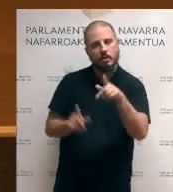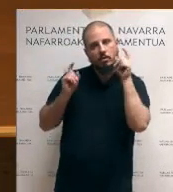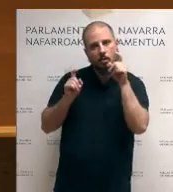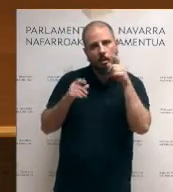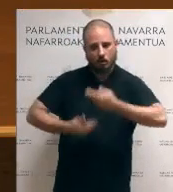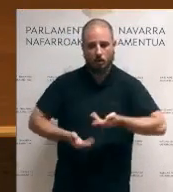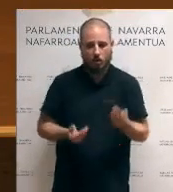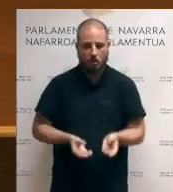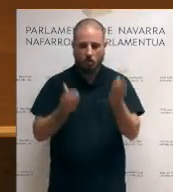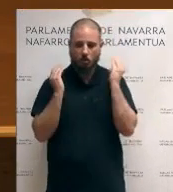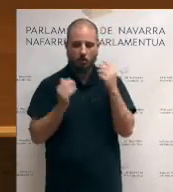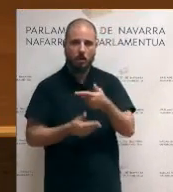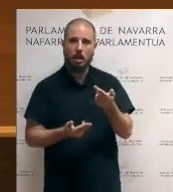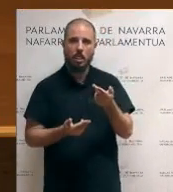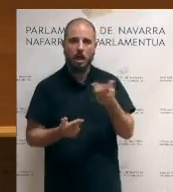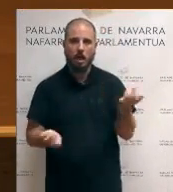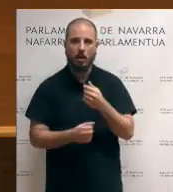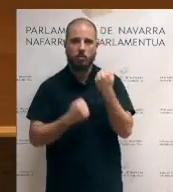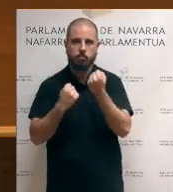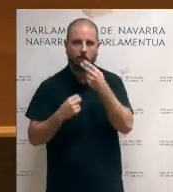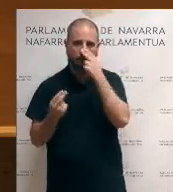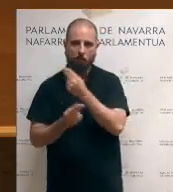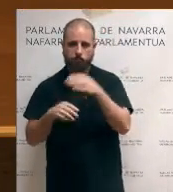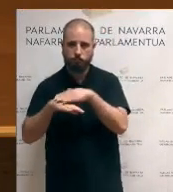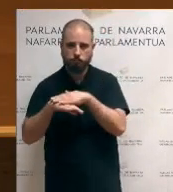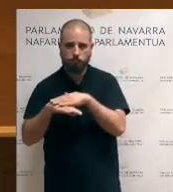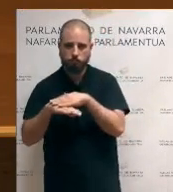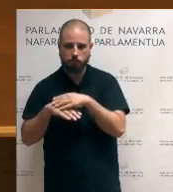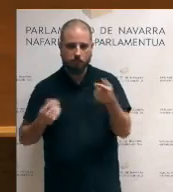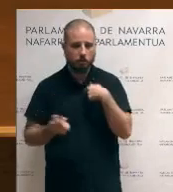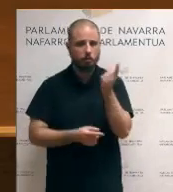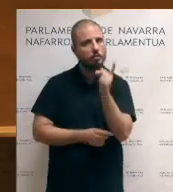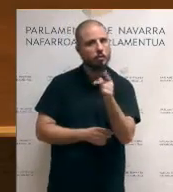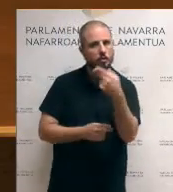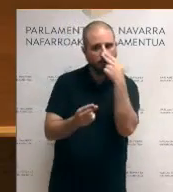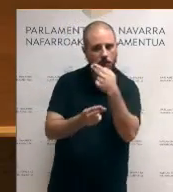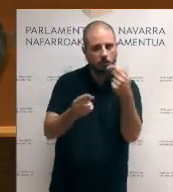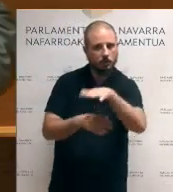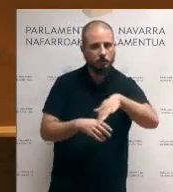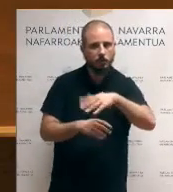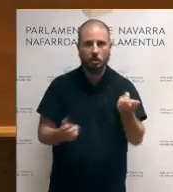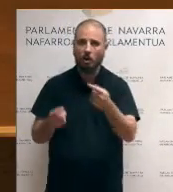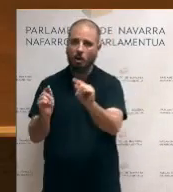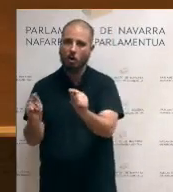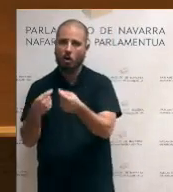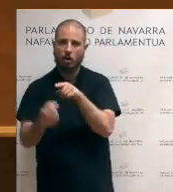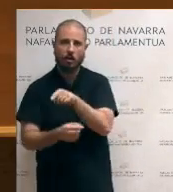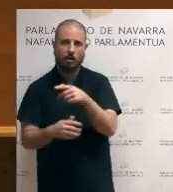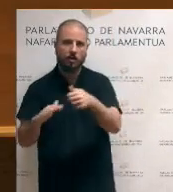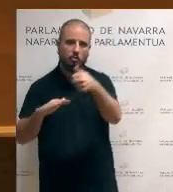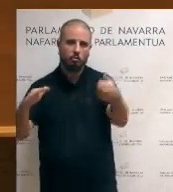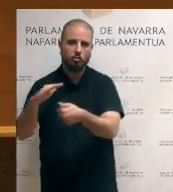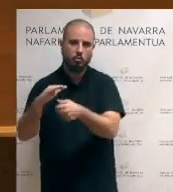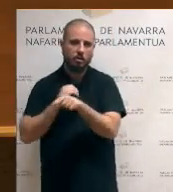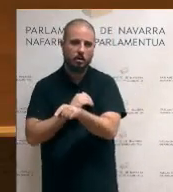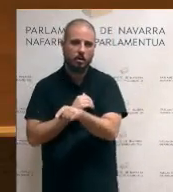los poderes públicos, solo puede realizarse en plazas de titularidad pública, por lo que los centros concertados tendrán un carácter subsidiario y